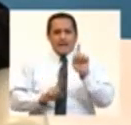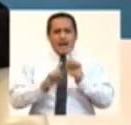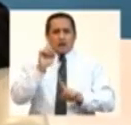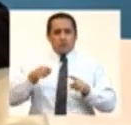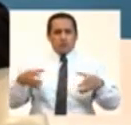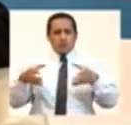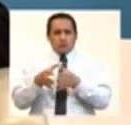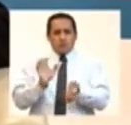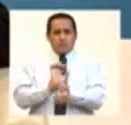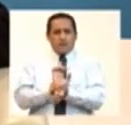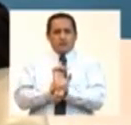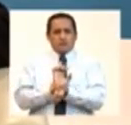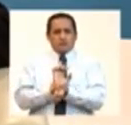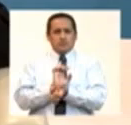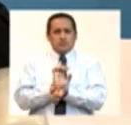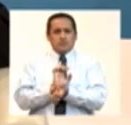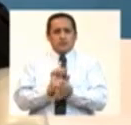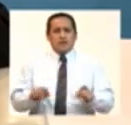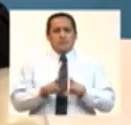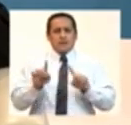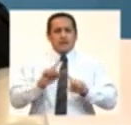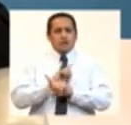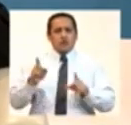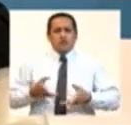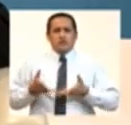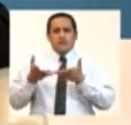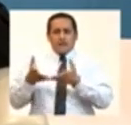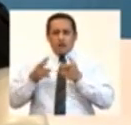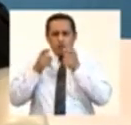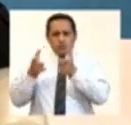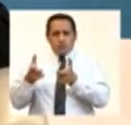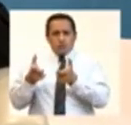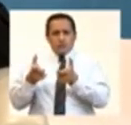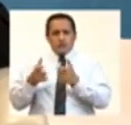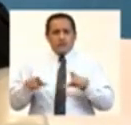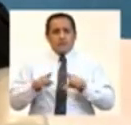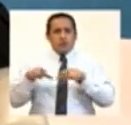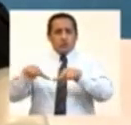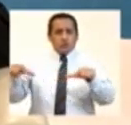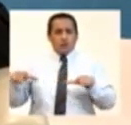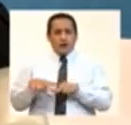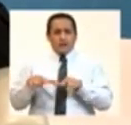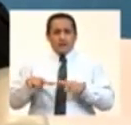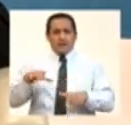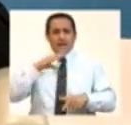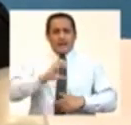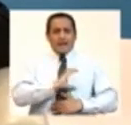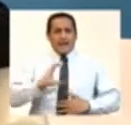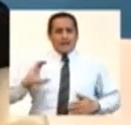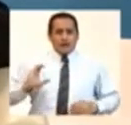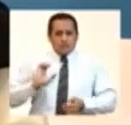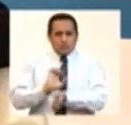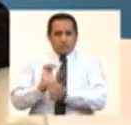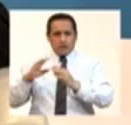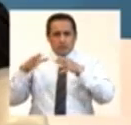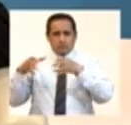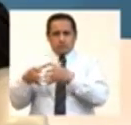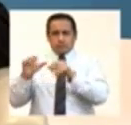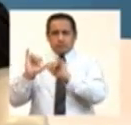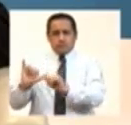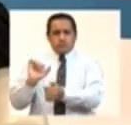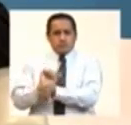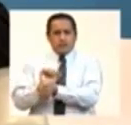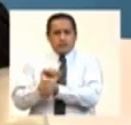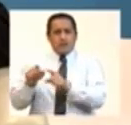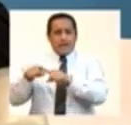a alguna cárcel de tipo ordinario, donde no se ofrecen las mismas garantías que, por ejemplo, en la base naval, que digamos más o menos